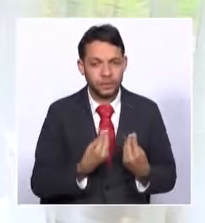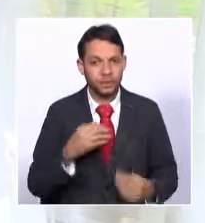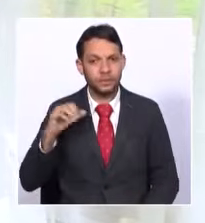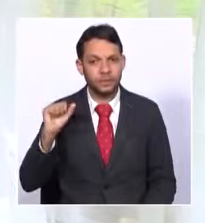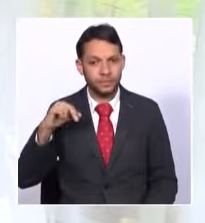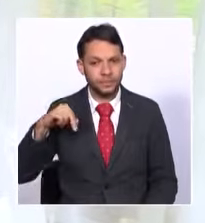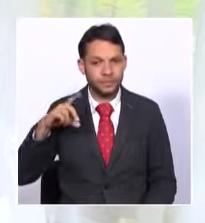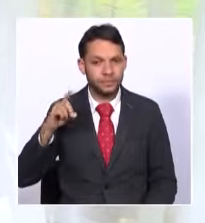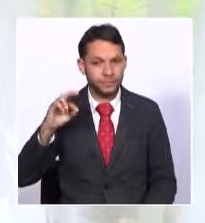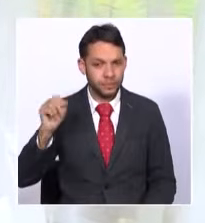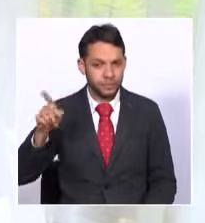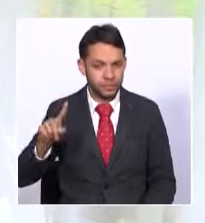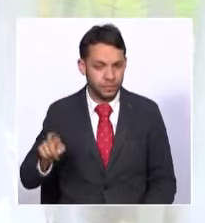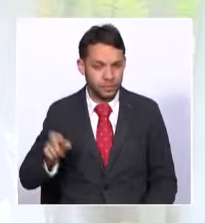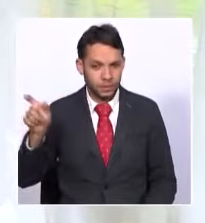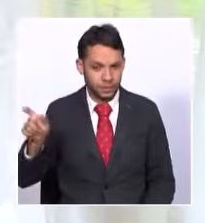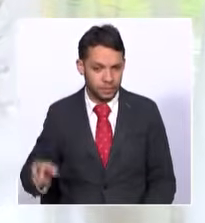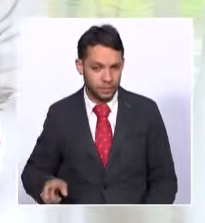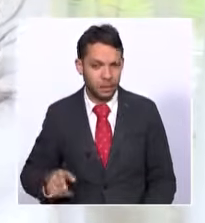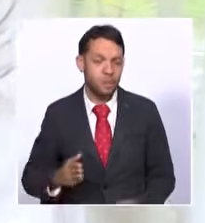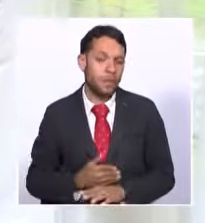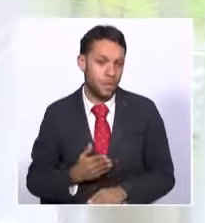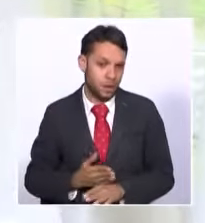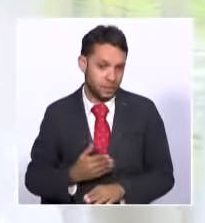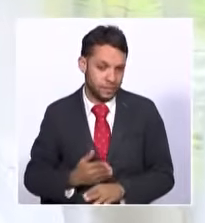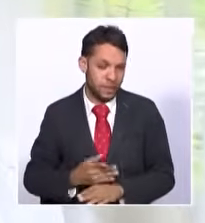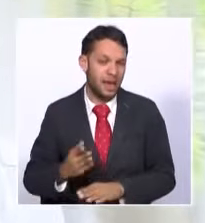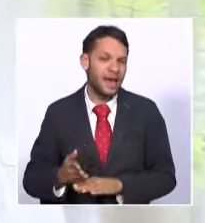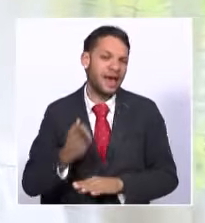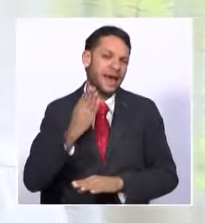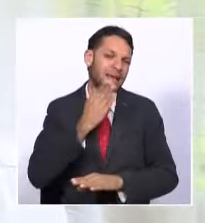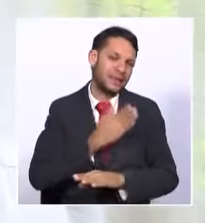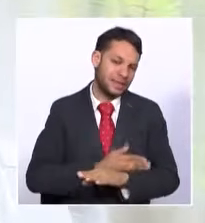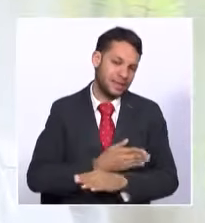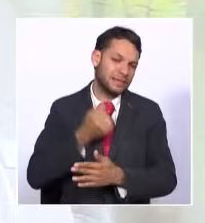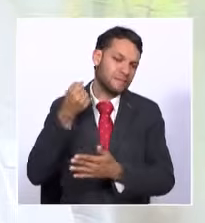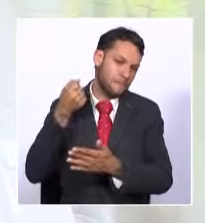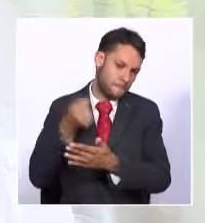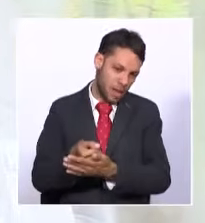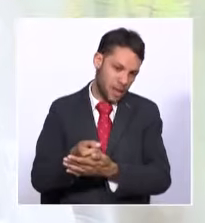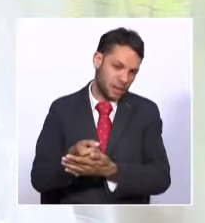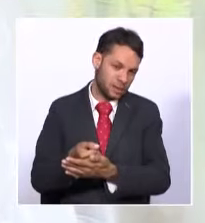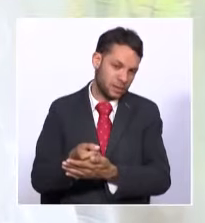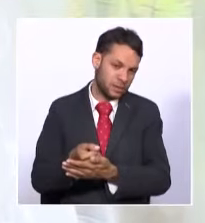el doctor Andrés tiene una lesión neurológica por un accidente a nivel